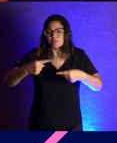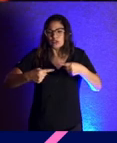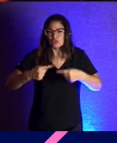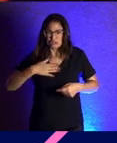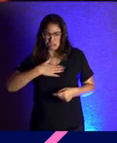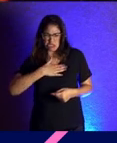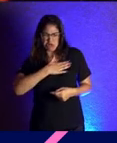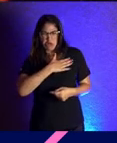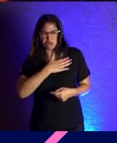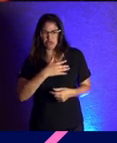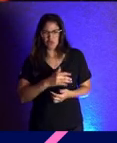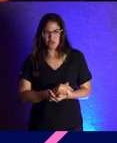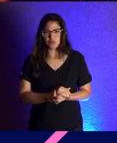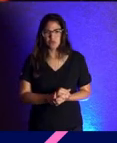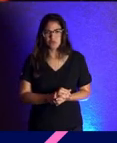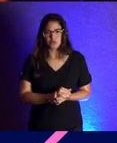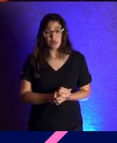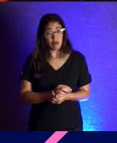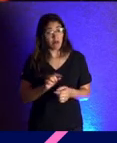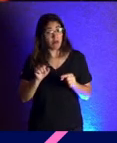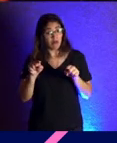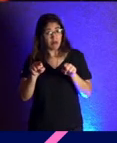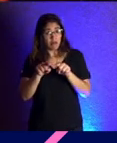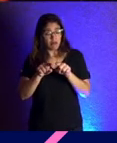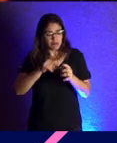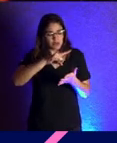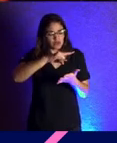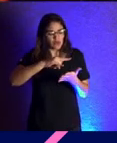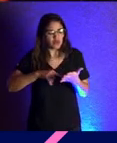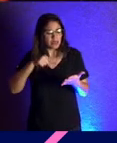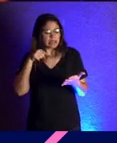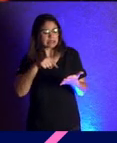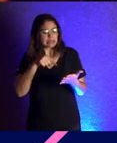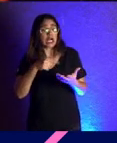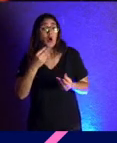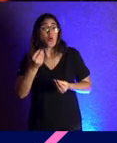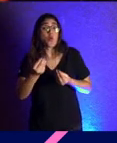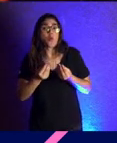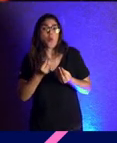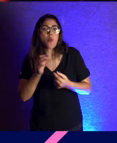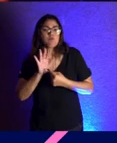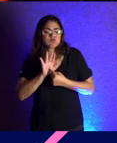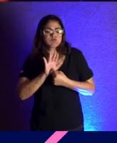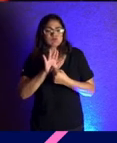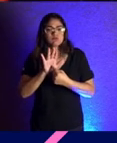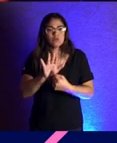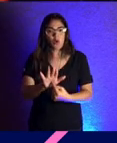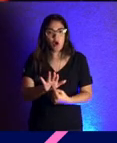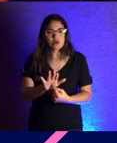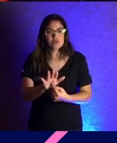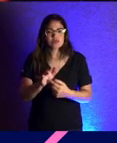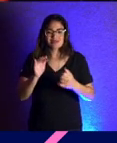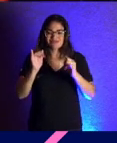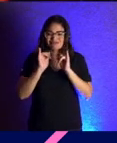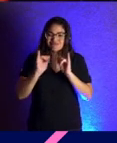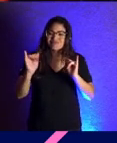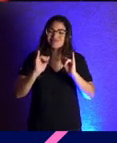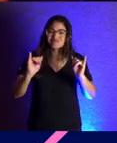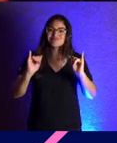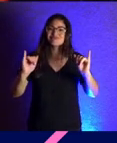también cómo esto era impulsado también por la campaña de energía.